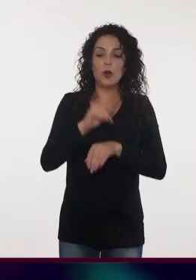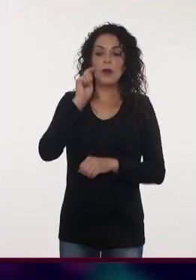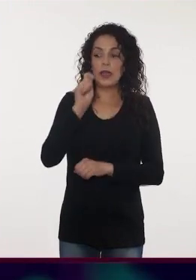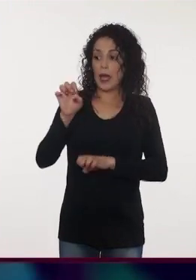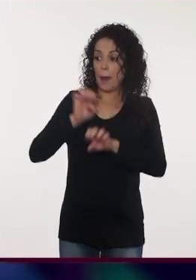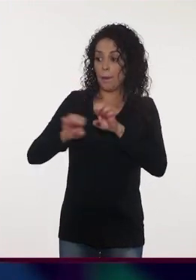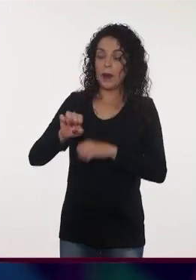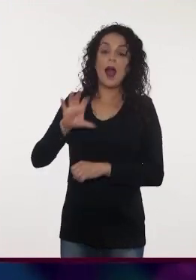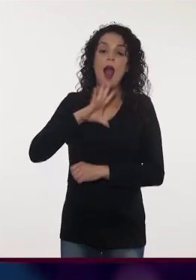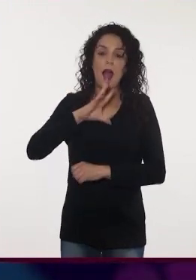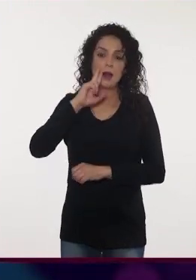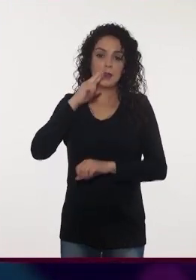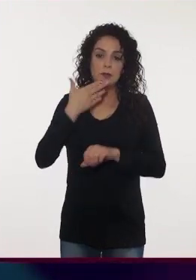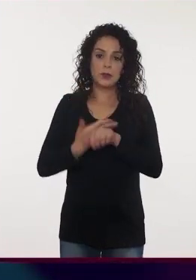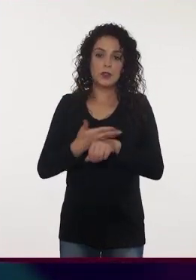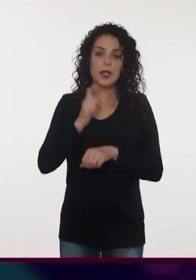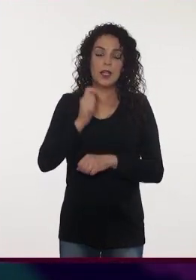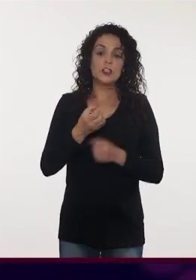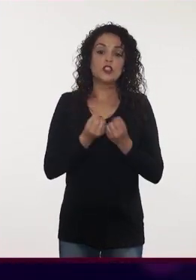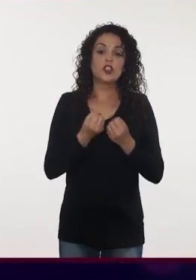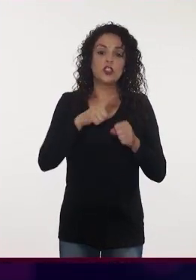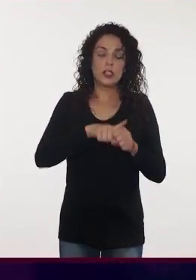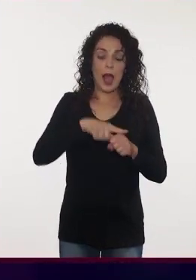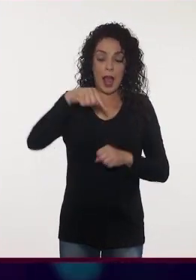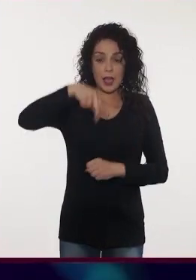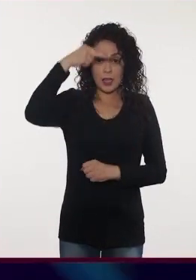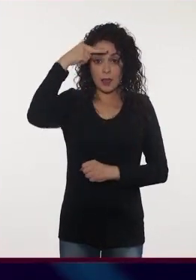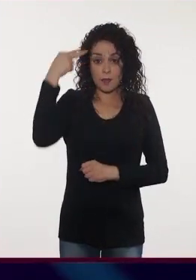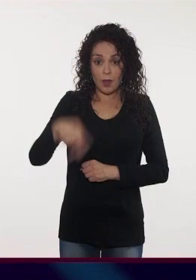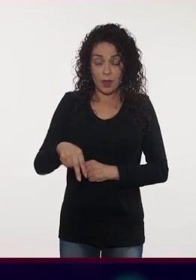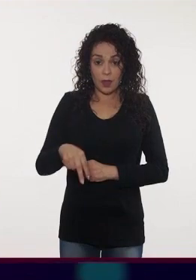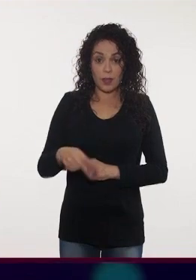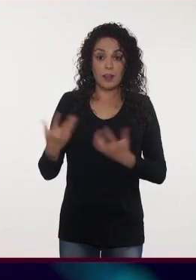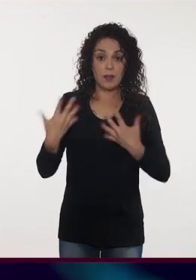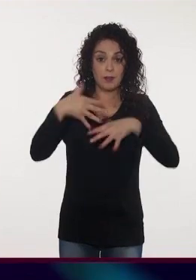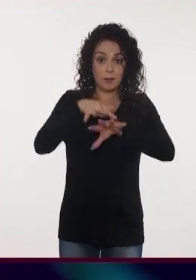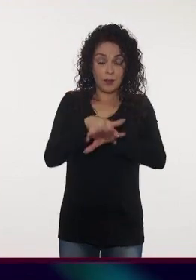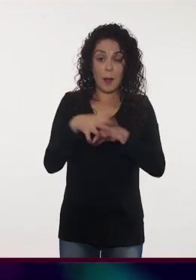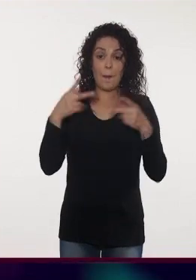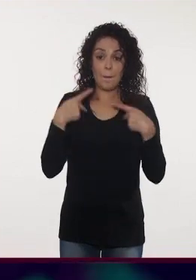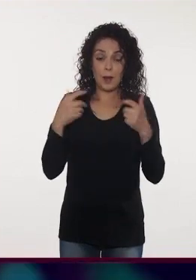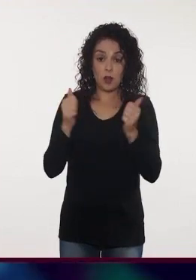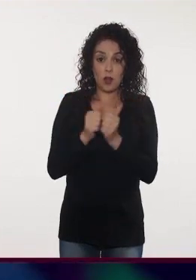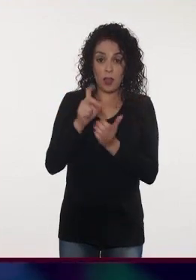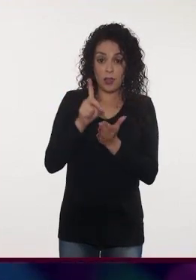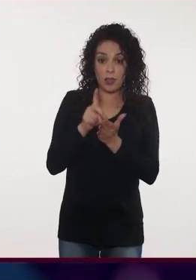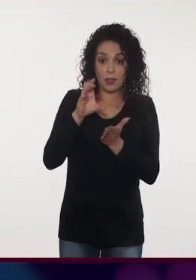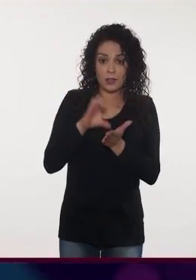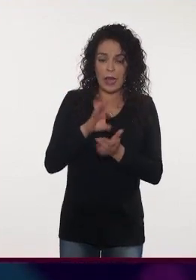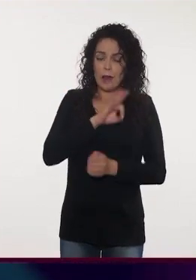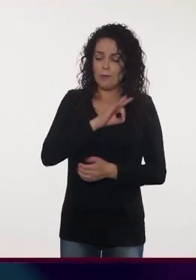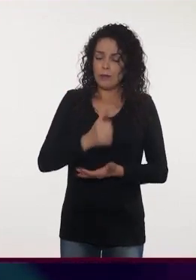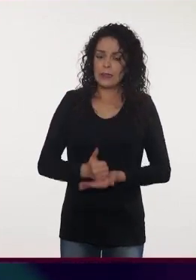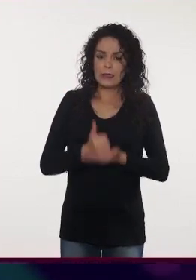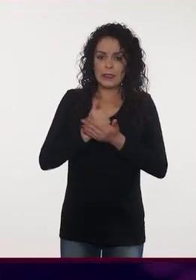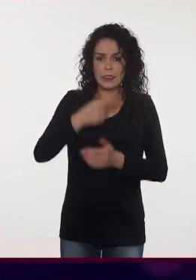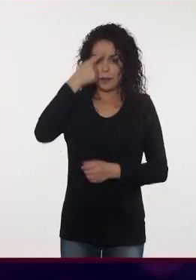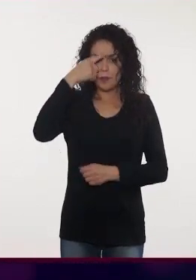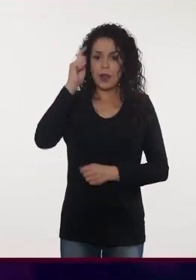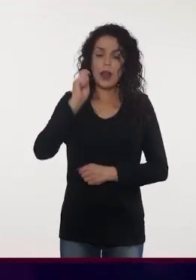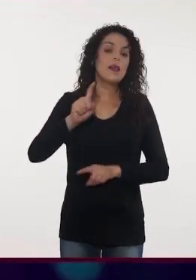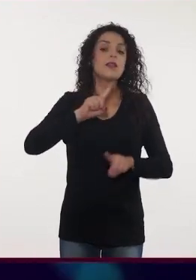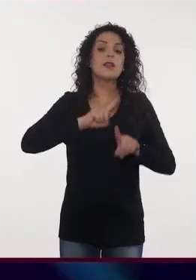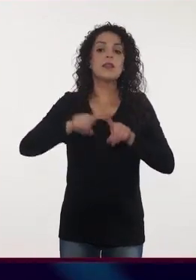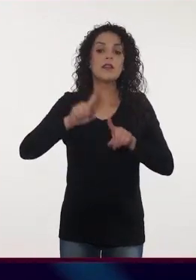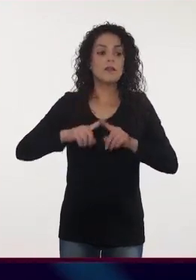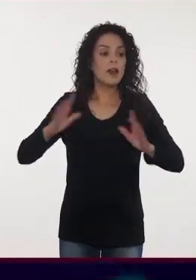corporativa, y en México esta inclusión de personas con discapacidad permite el acceso a interesantes estímulos